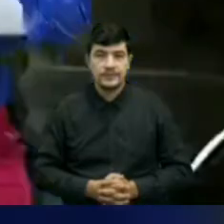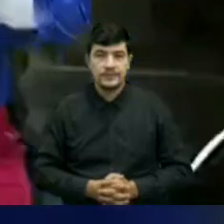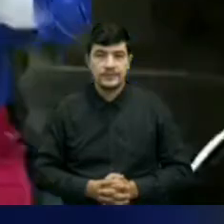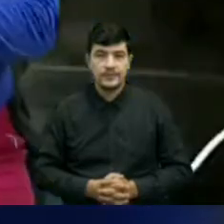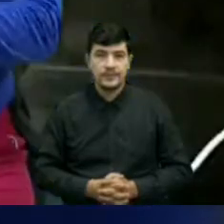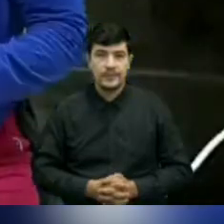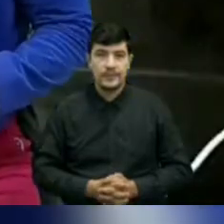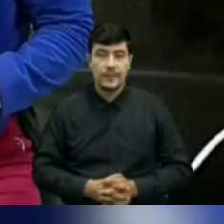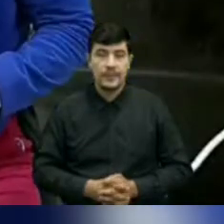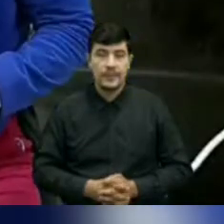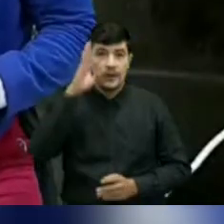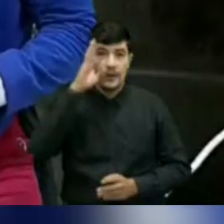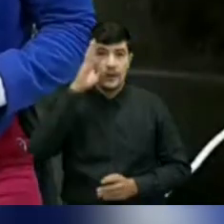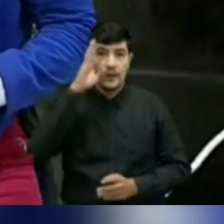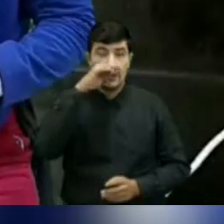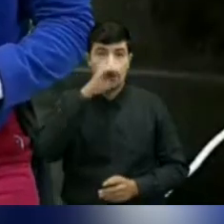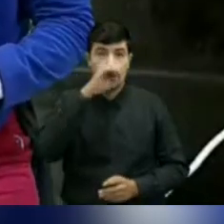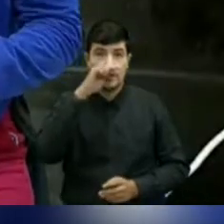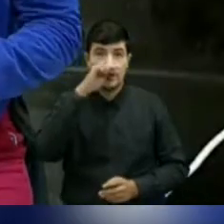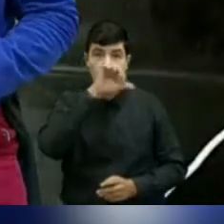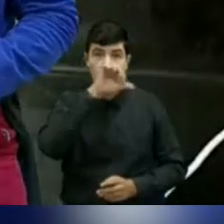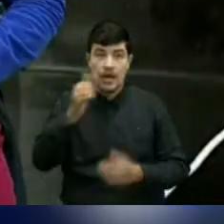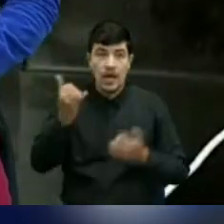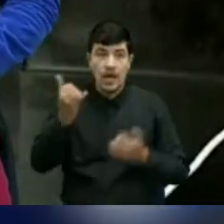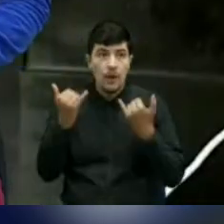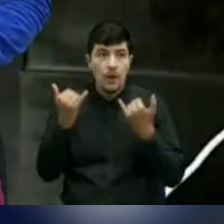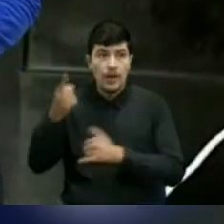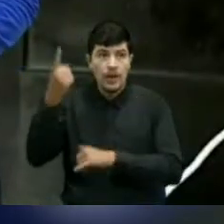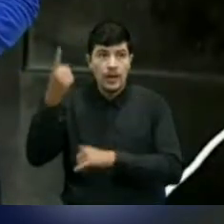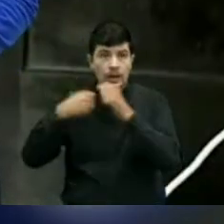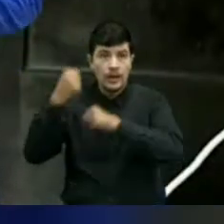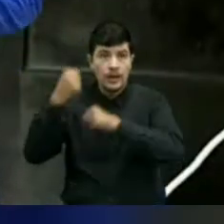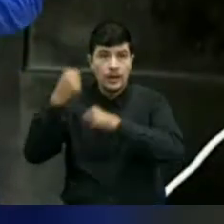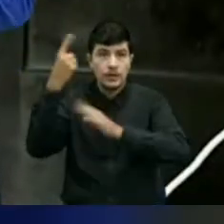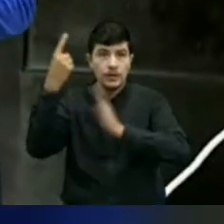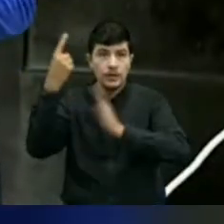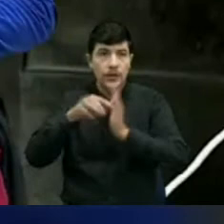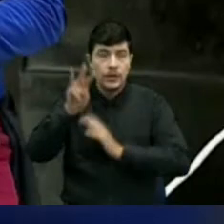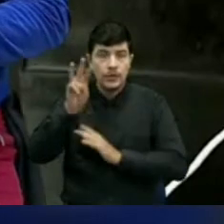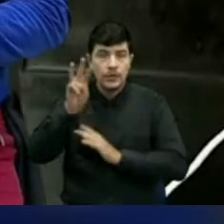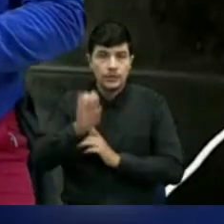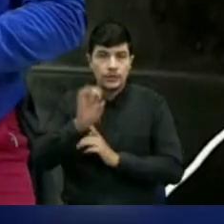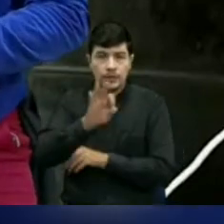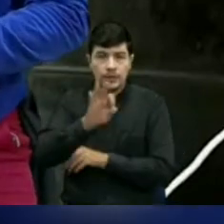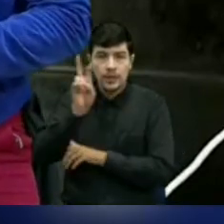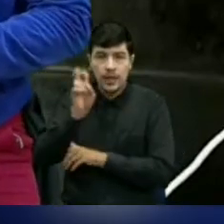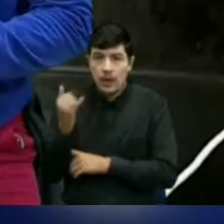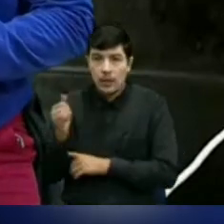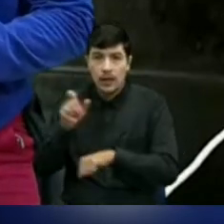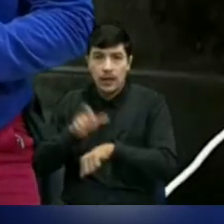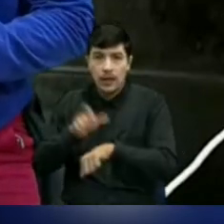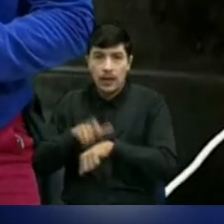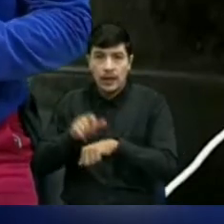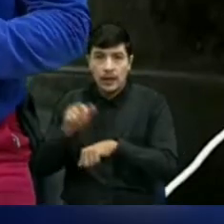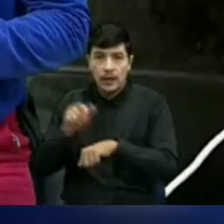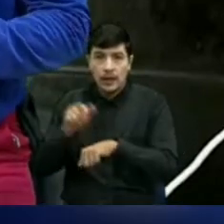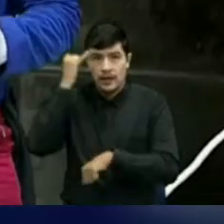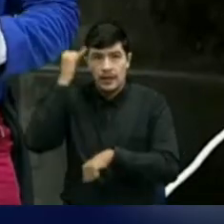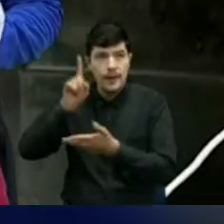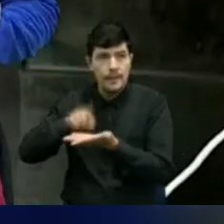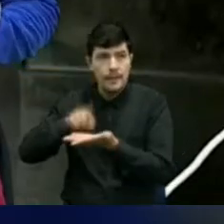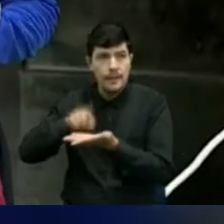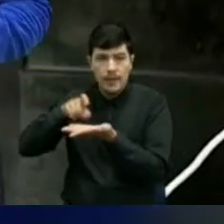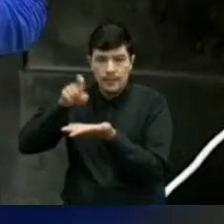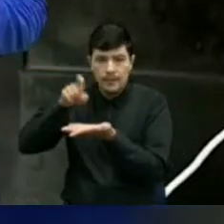Hola, niños y niñas. He llegado a 1837, en la época donde se inventó el telégrafo. El telégrafo